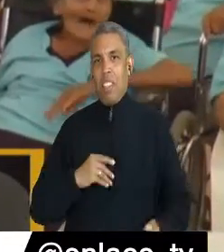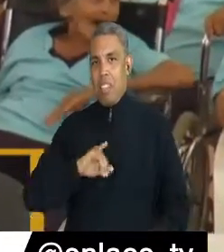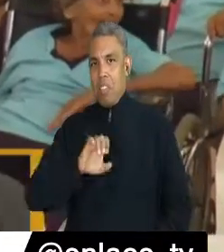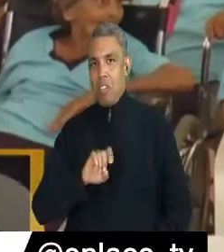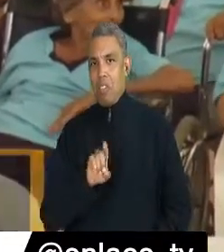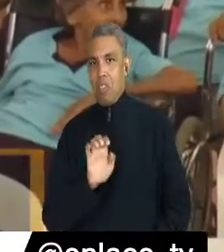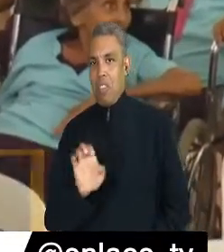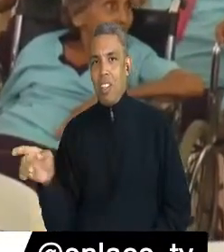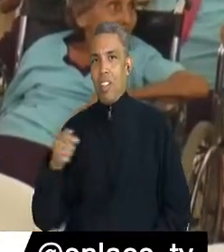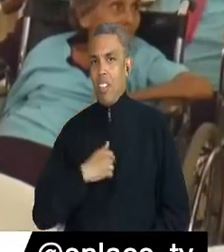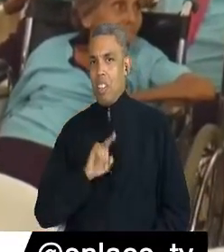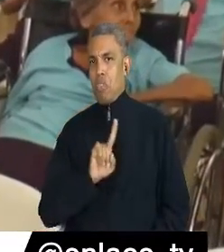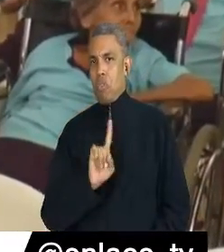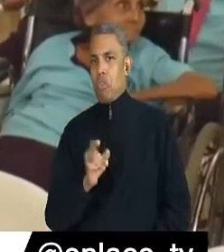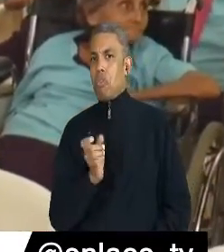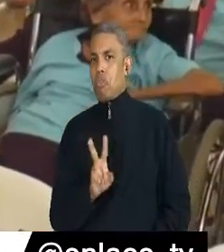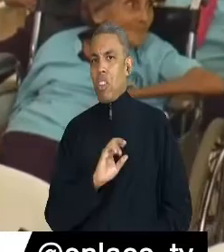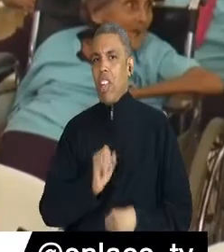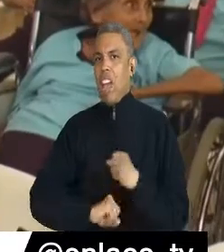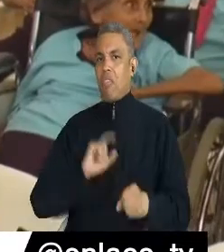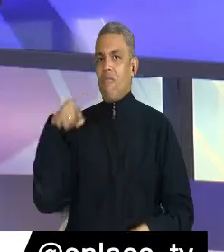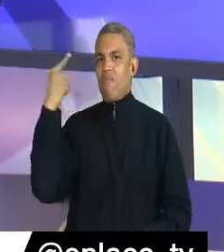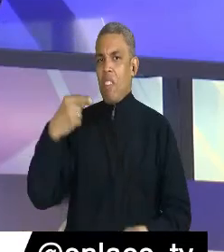sus 112 años